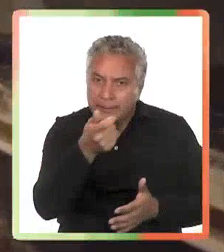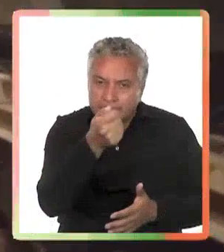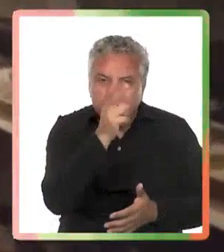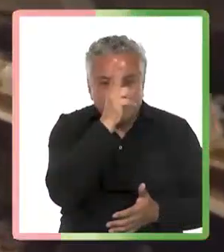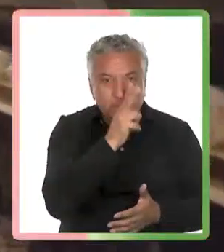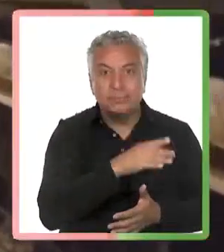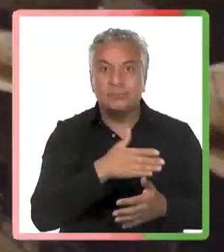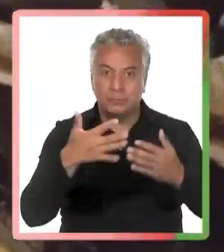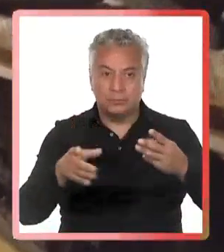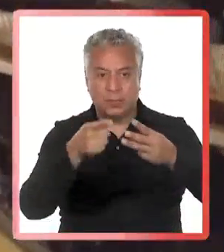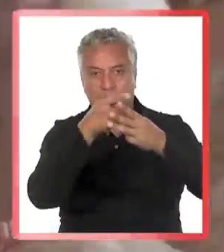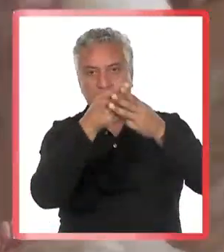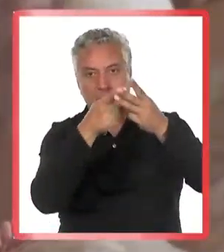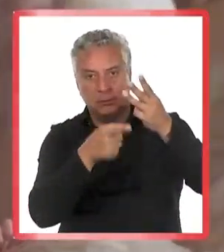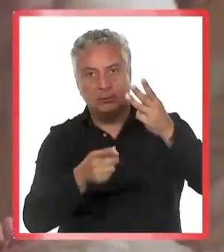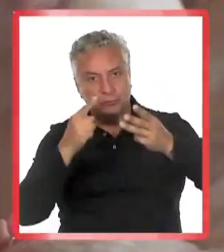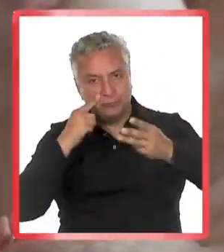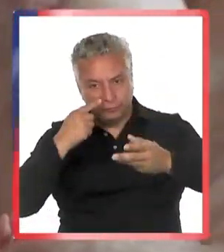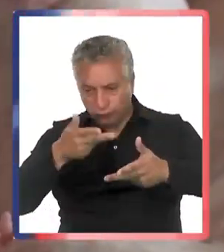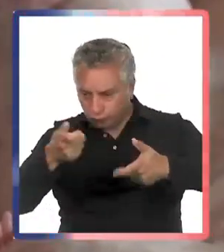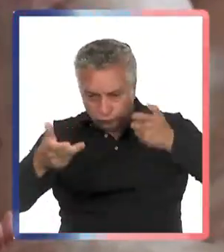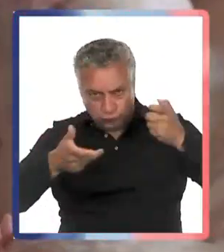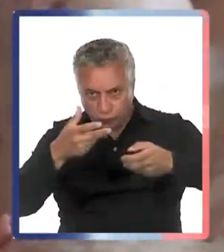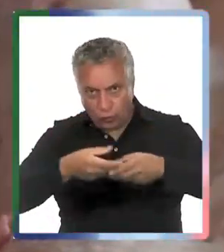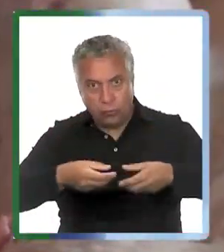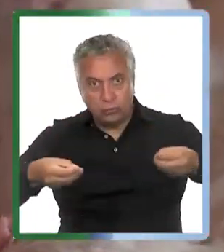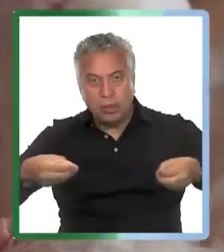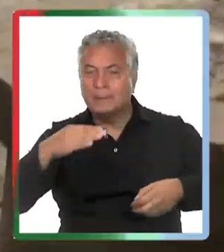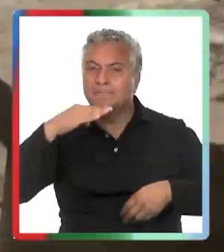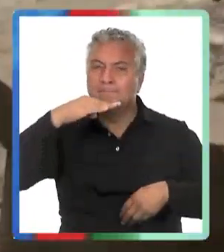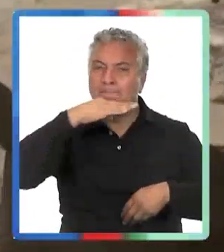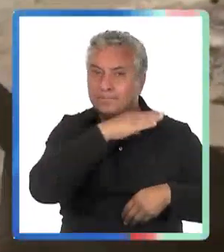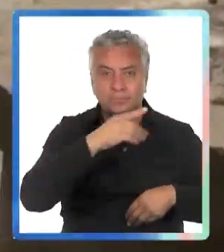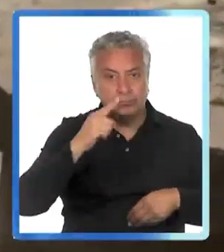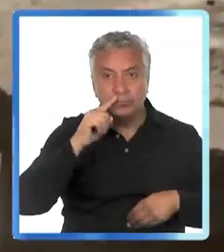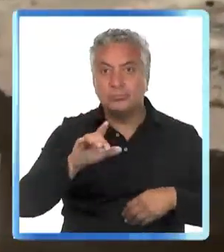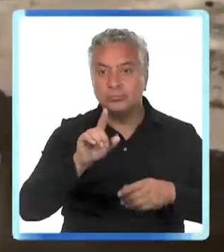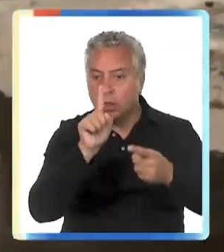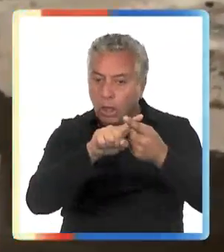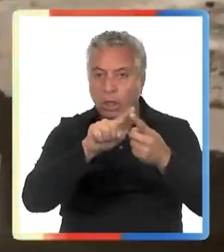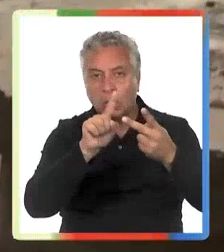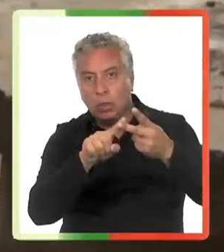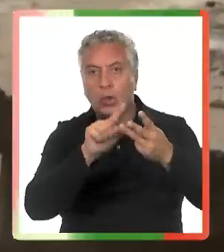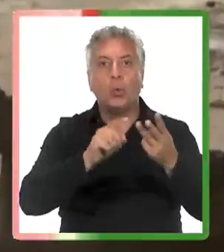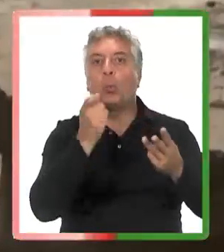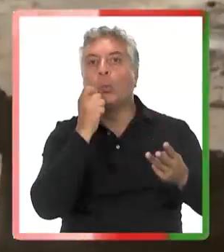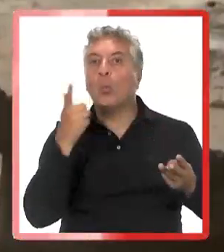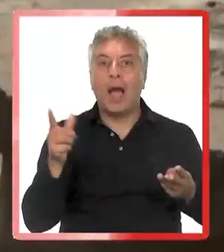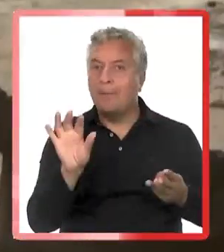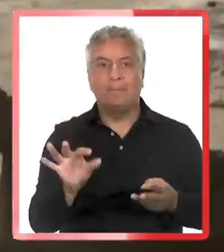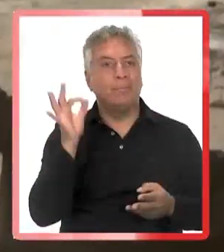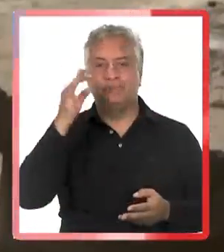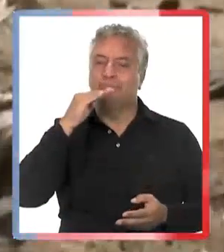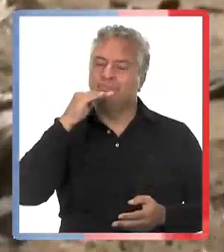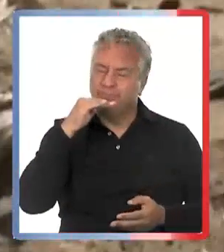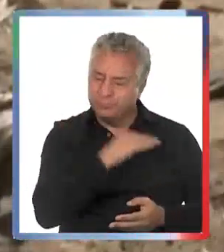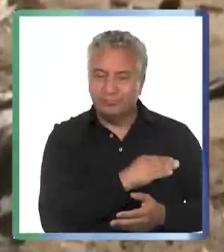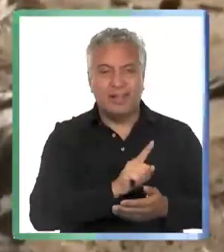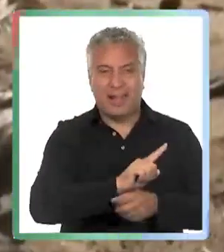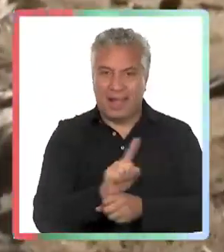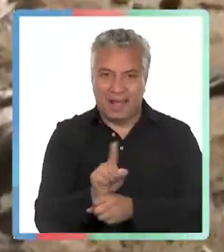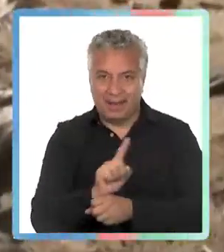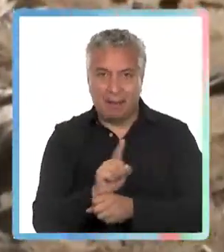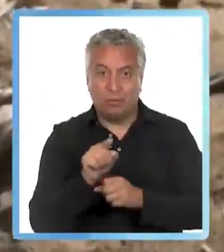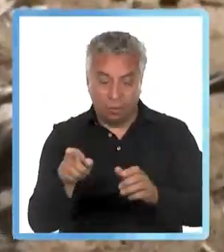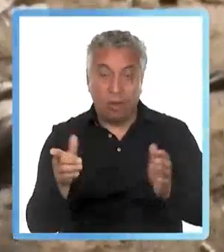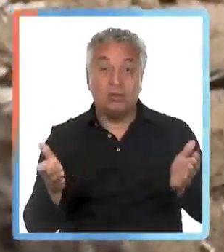desarrollando test diagnósticos moleculares rápidos, ¿no es cierto?, que permiten detectar uno u otro virus. ¿Ah? Y aquí hay una